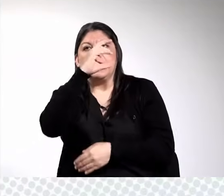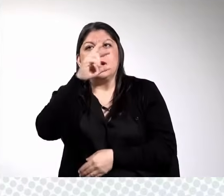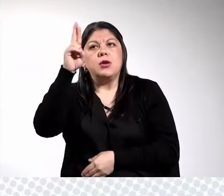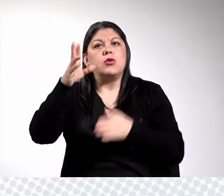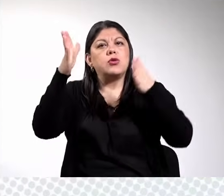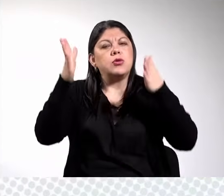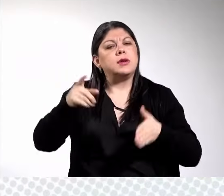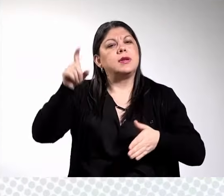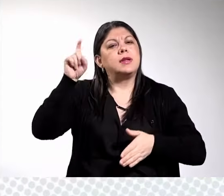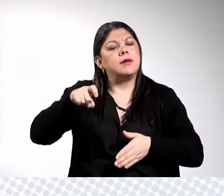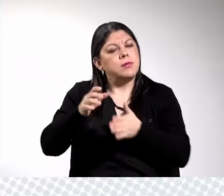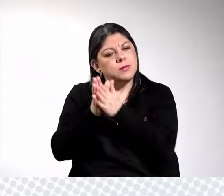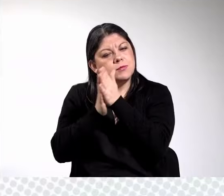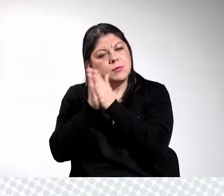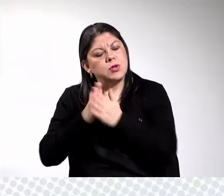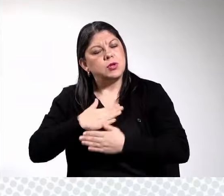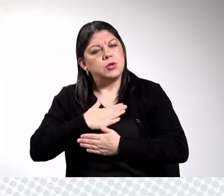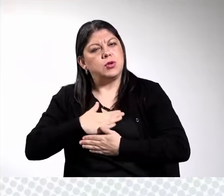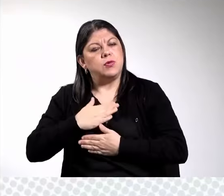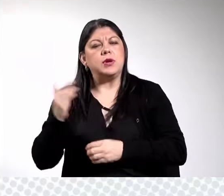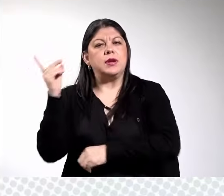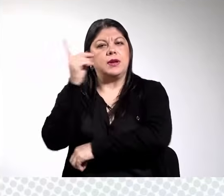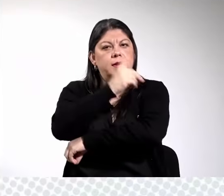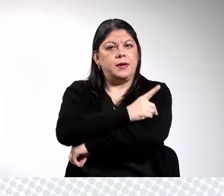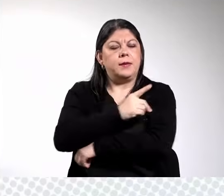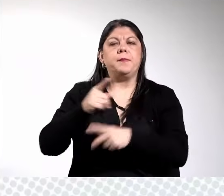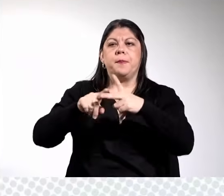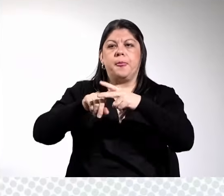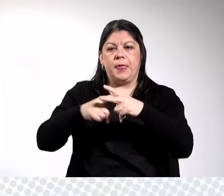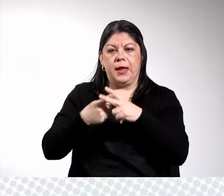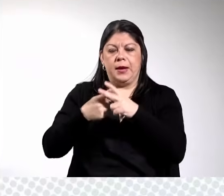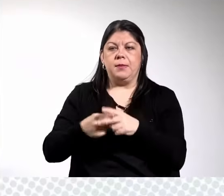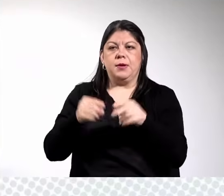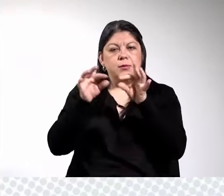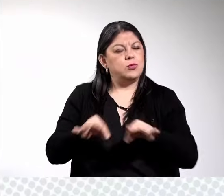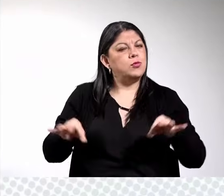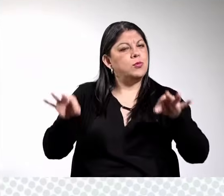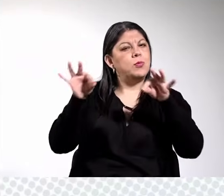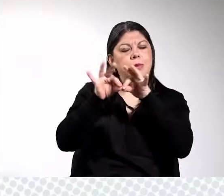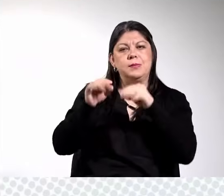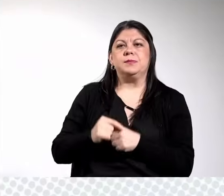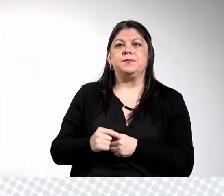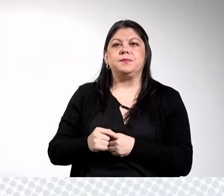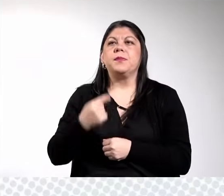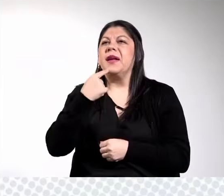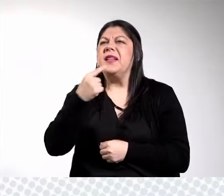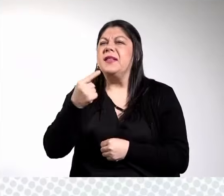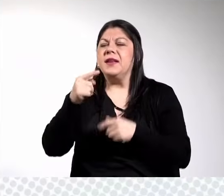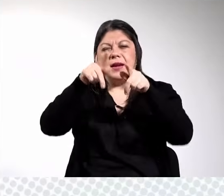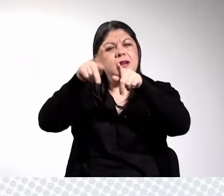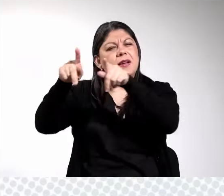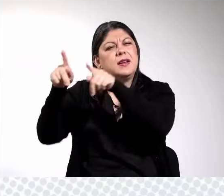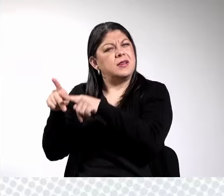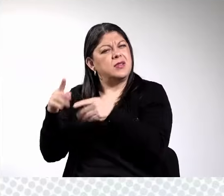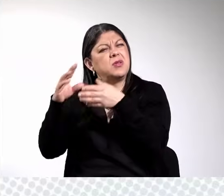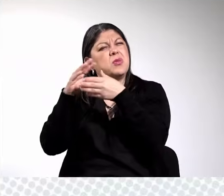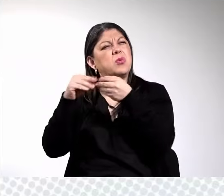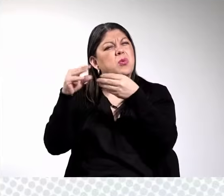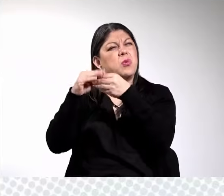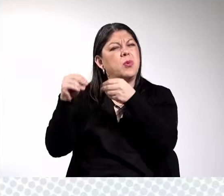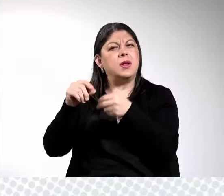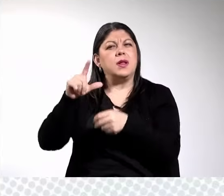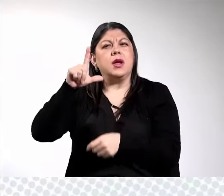tenemos que valorar cada día más. Muy bien, empecemos por lo primero y más importante, diciéndole a la ciudadanía quién